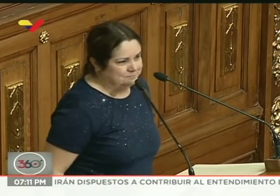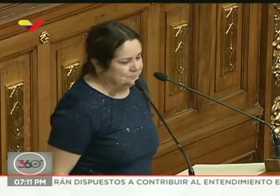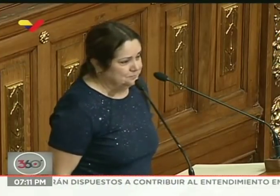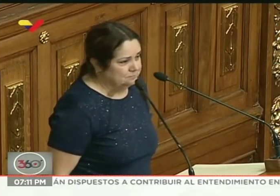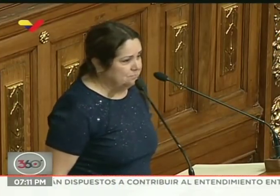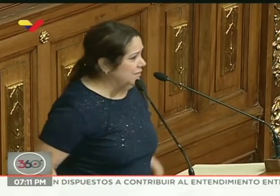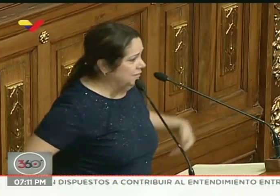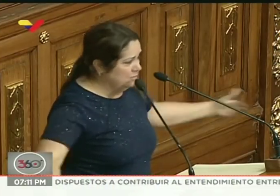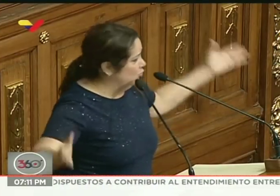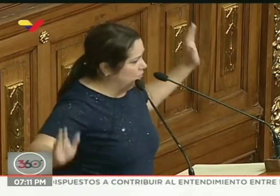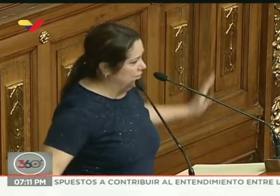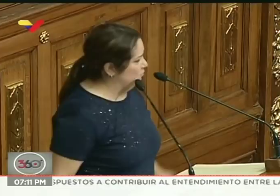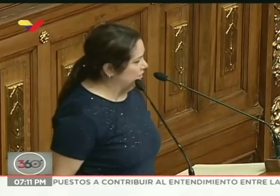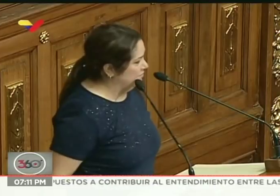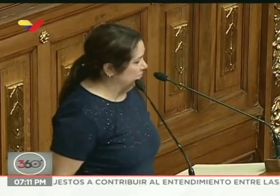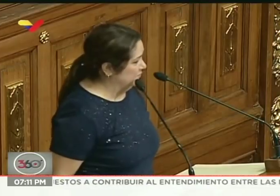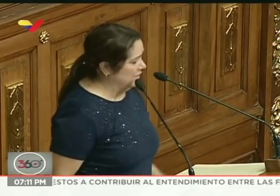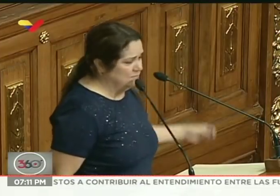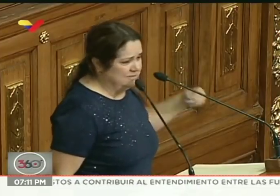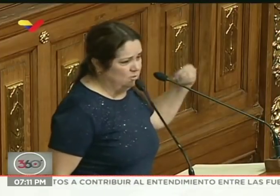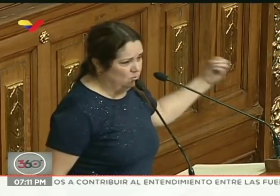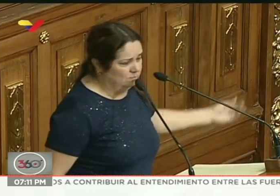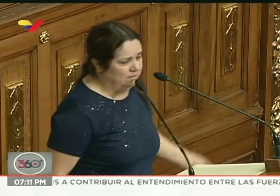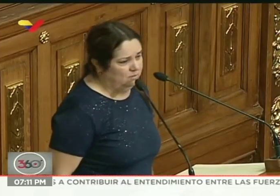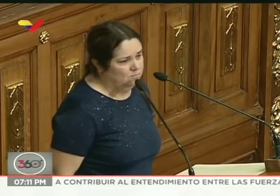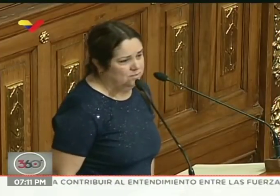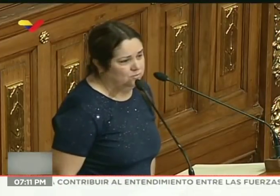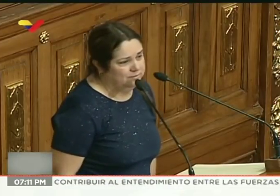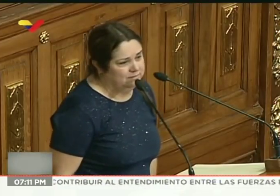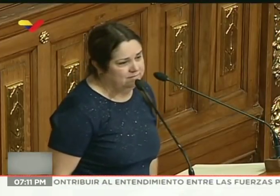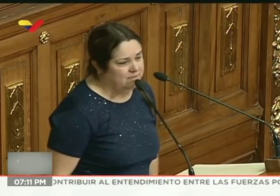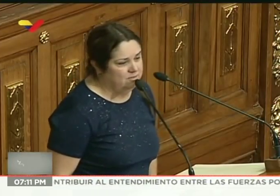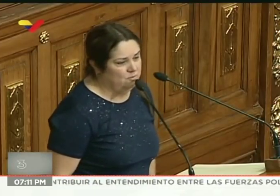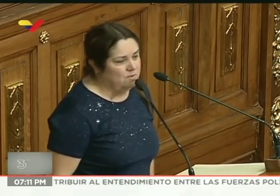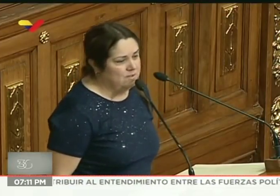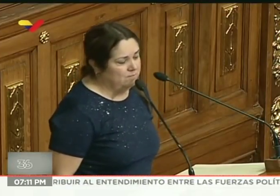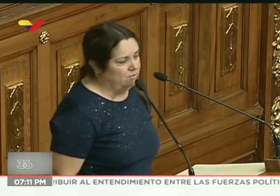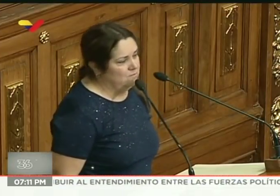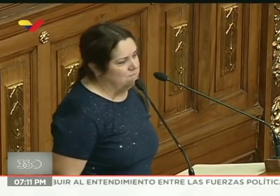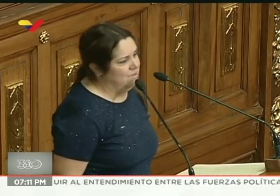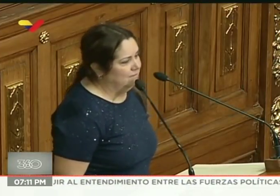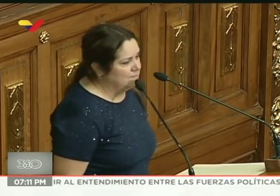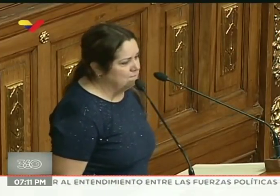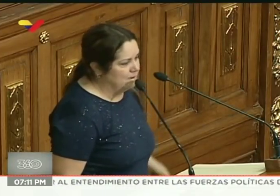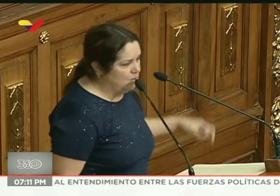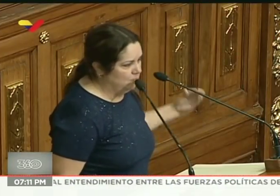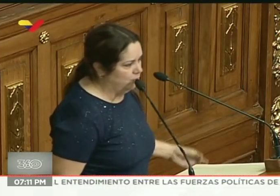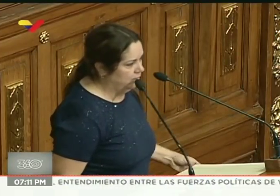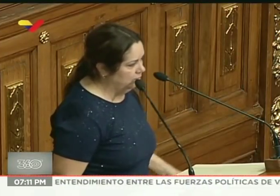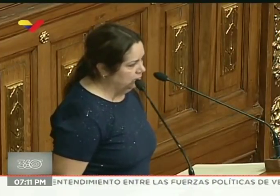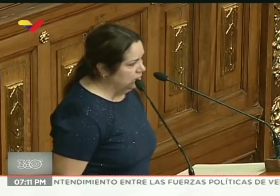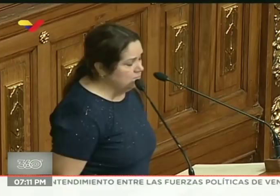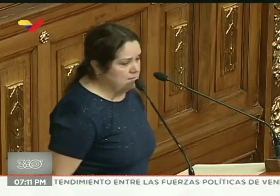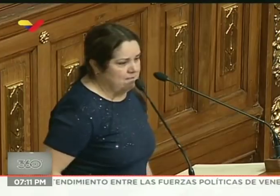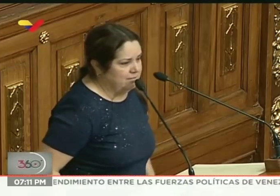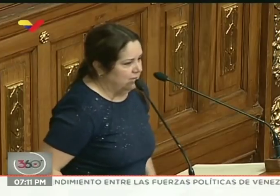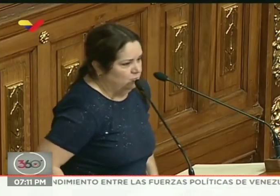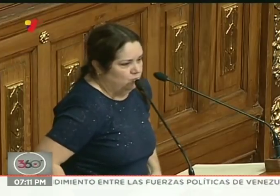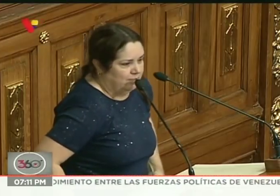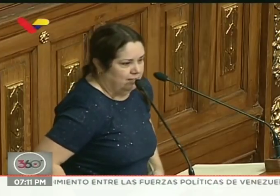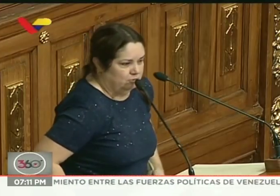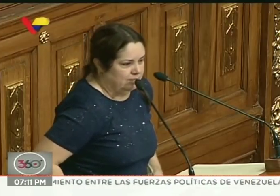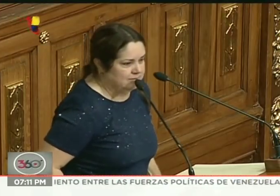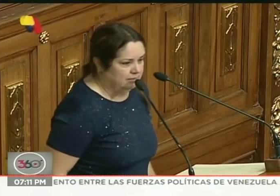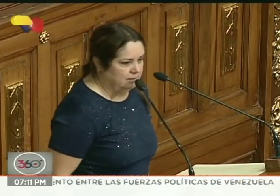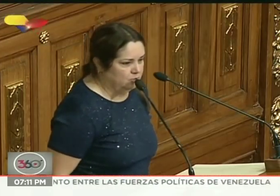quedaban 20 minutos para morir. Ya mis hijos, mi hijo mayor de 13 años me dijo: mamá, vamos a morir. Mamá, ya